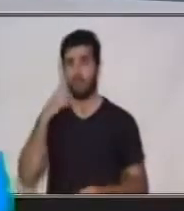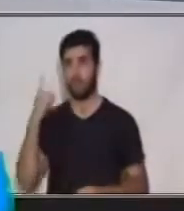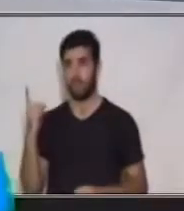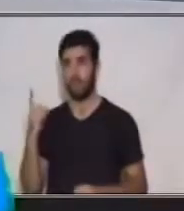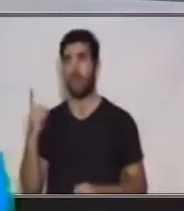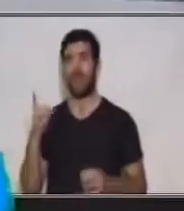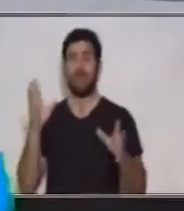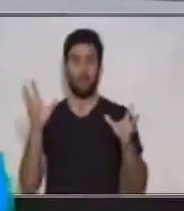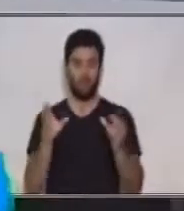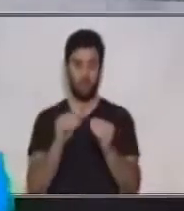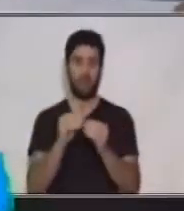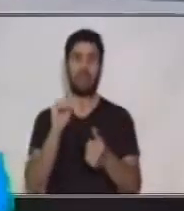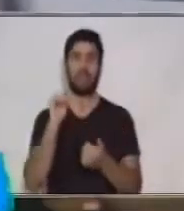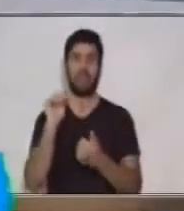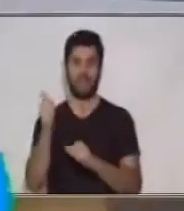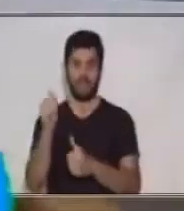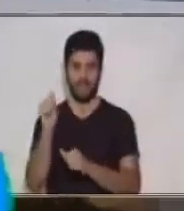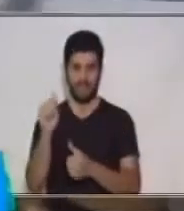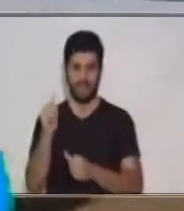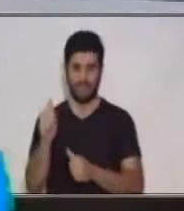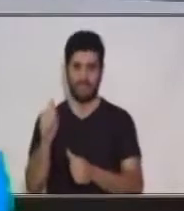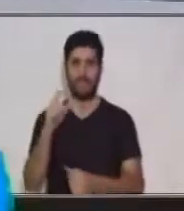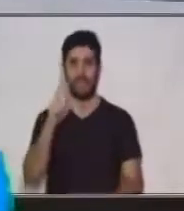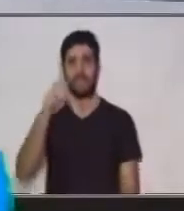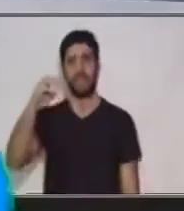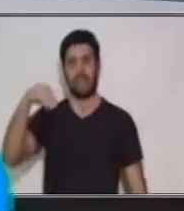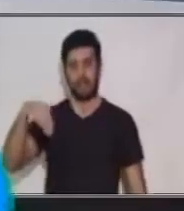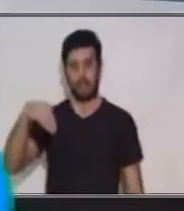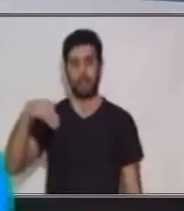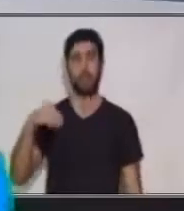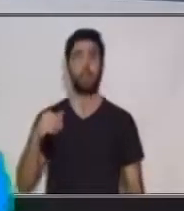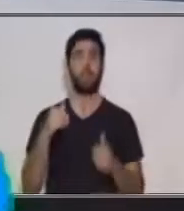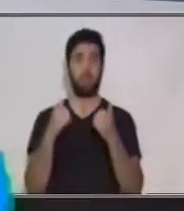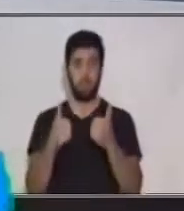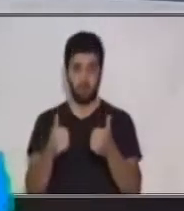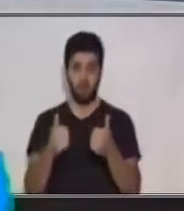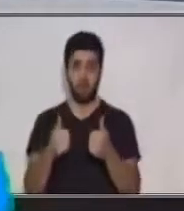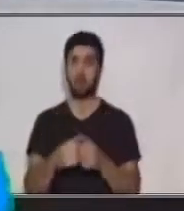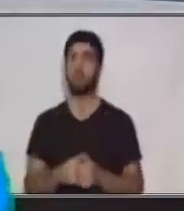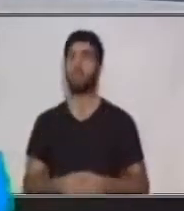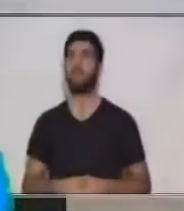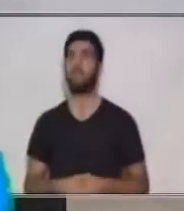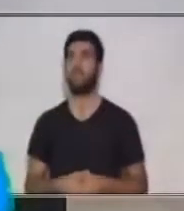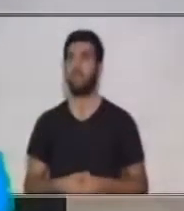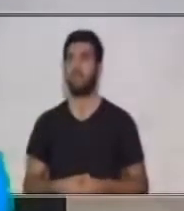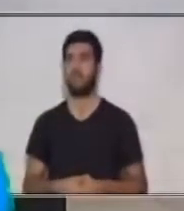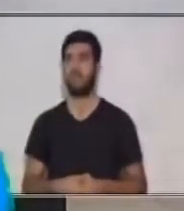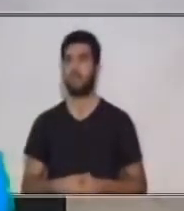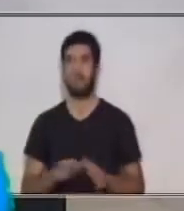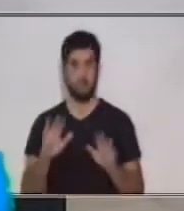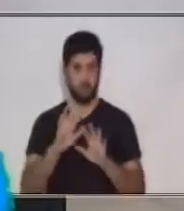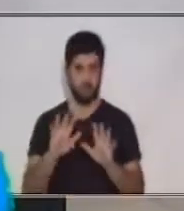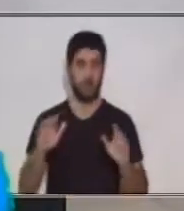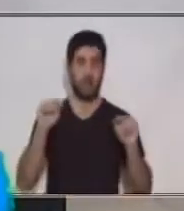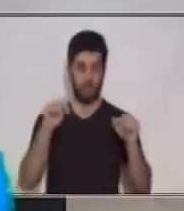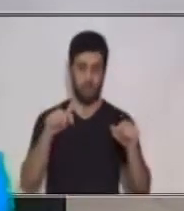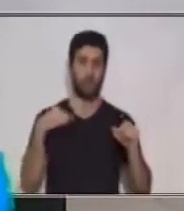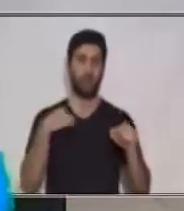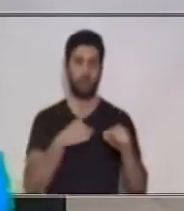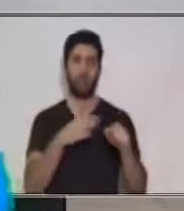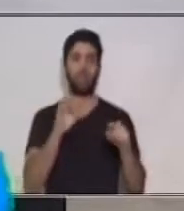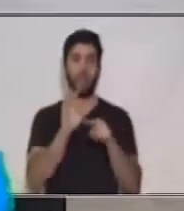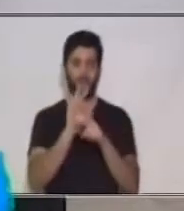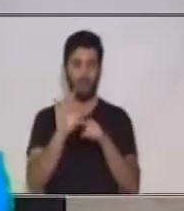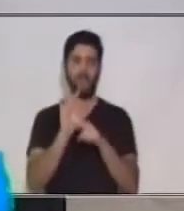de nuestra figura es de 15 centímetros. Muy bien. Esa es básicamente la forma en la que nosotros vamos a